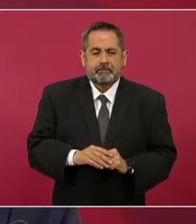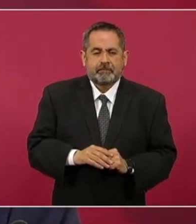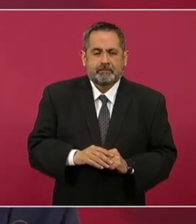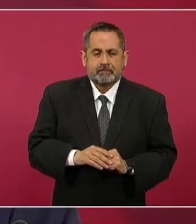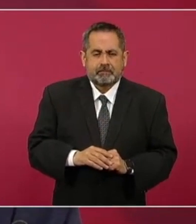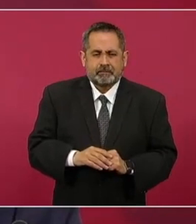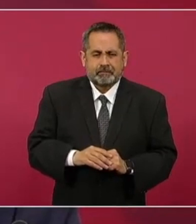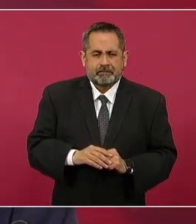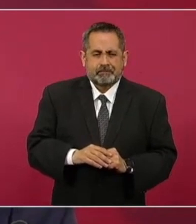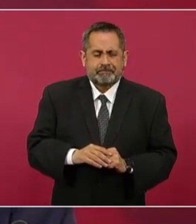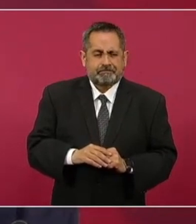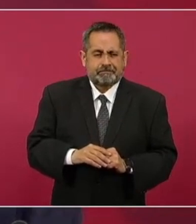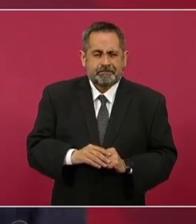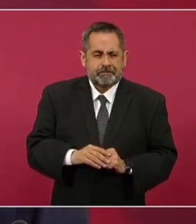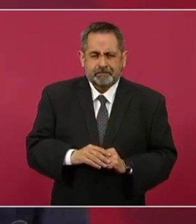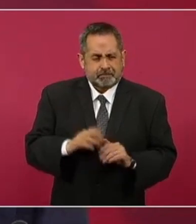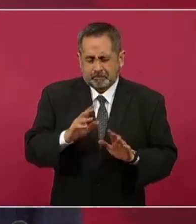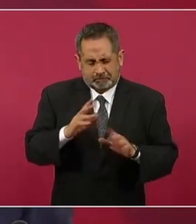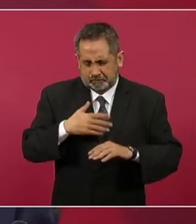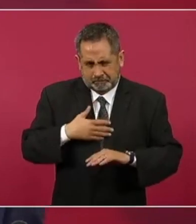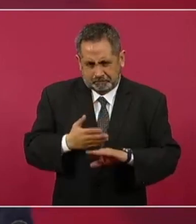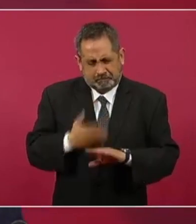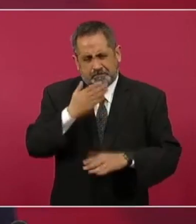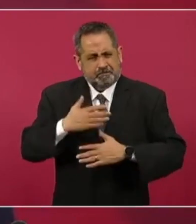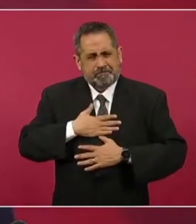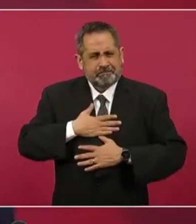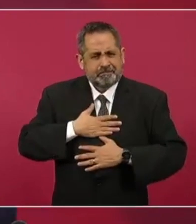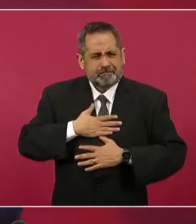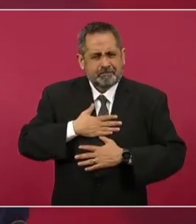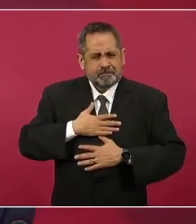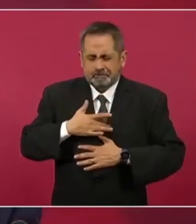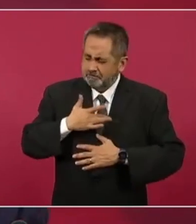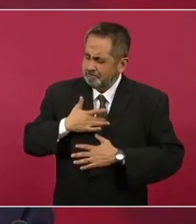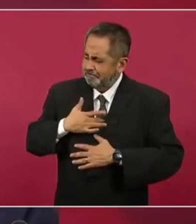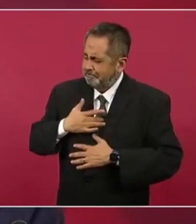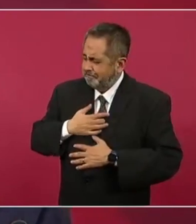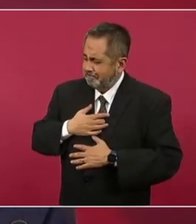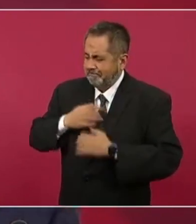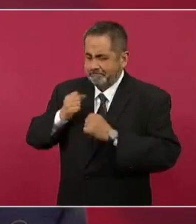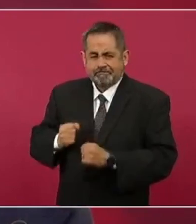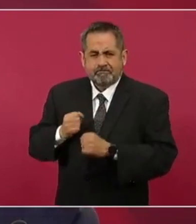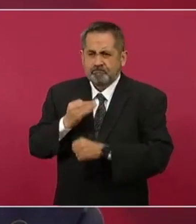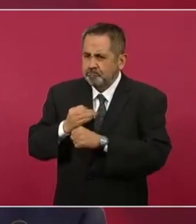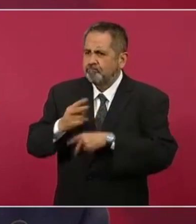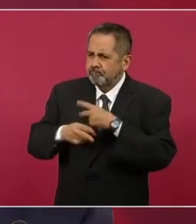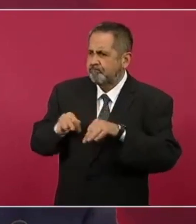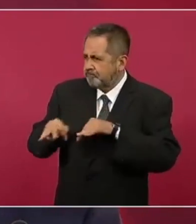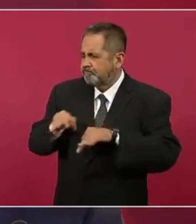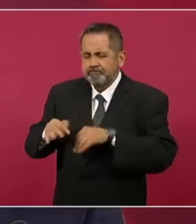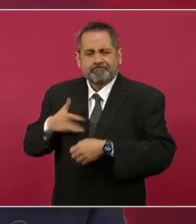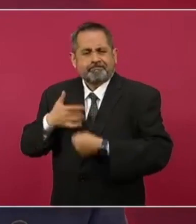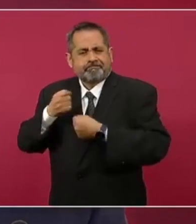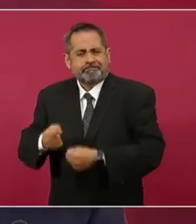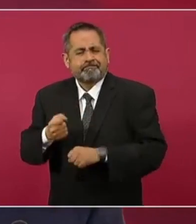Estoy muy, muy, muy, muy, muy, muy seguro de lo que estamos haciendo. Me